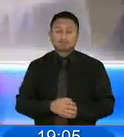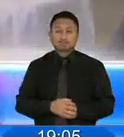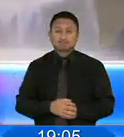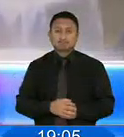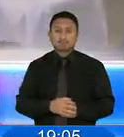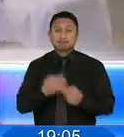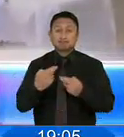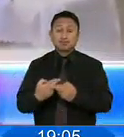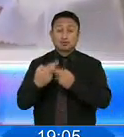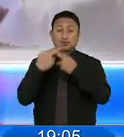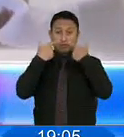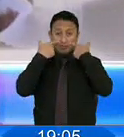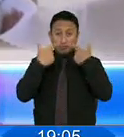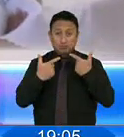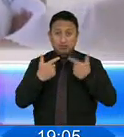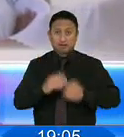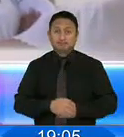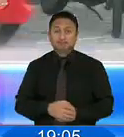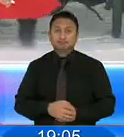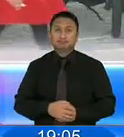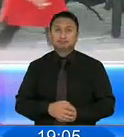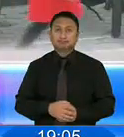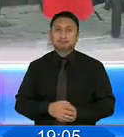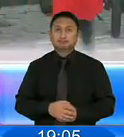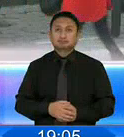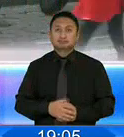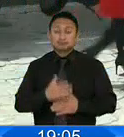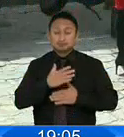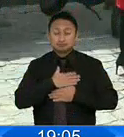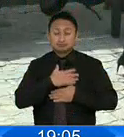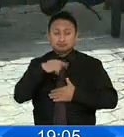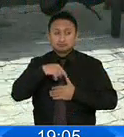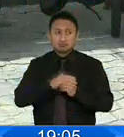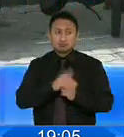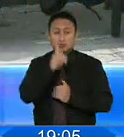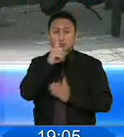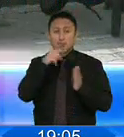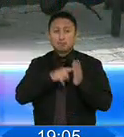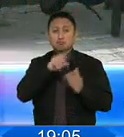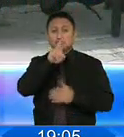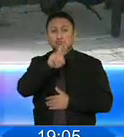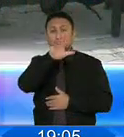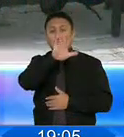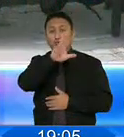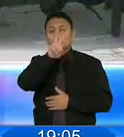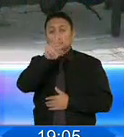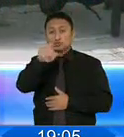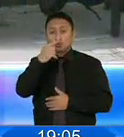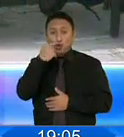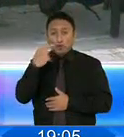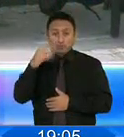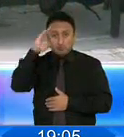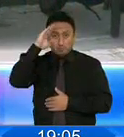Adolescentes Infractores, SNAI. Nosotros hemos desplazado alrededor de 1.252 hombres en los